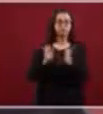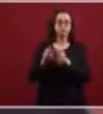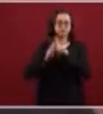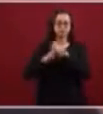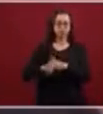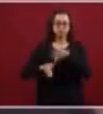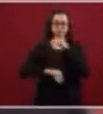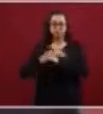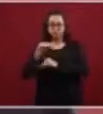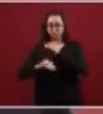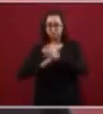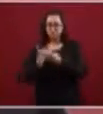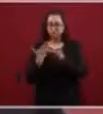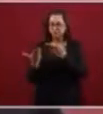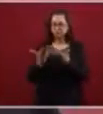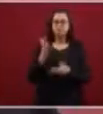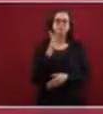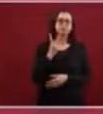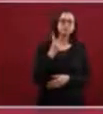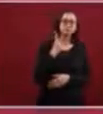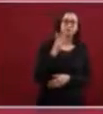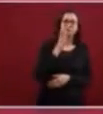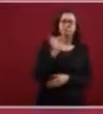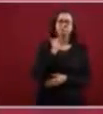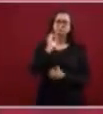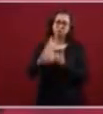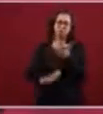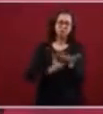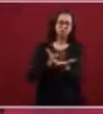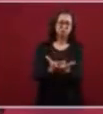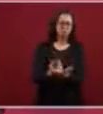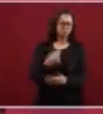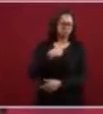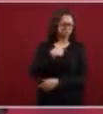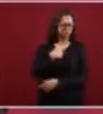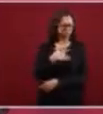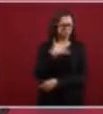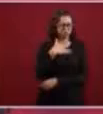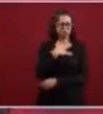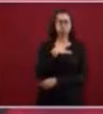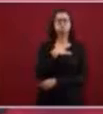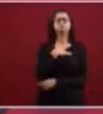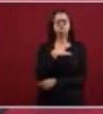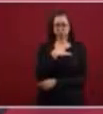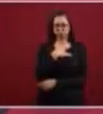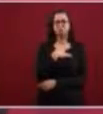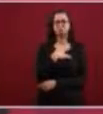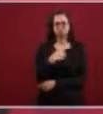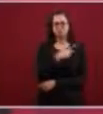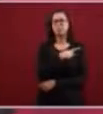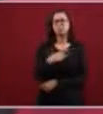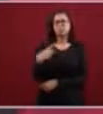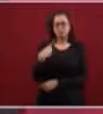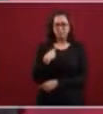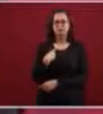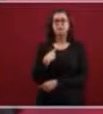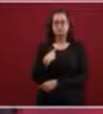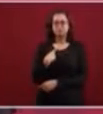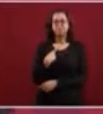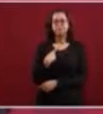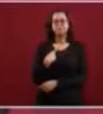lo planteó el Poder Legislativo. Yo soy partidario de que la reforma se lleve a cabo